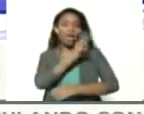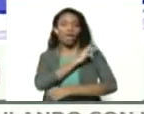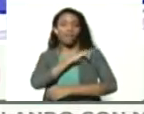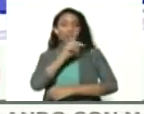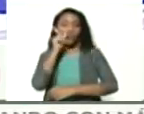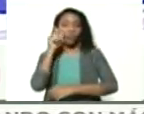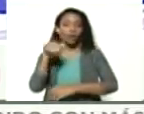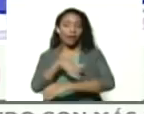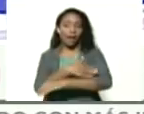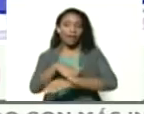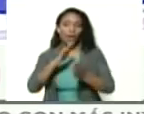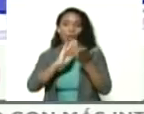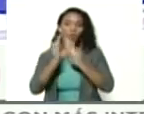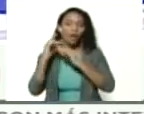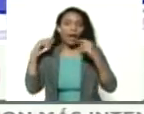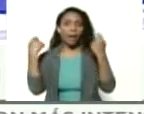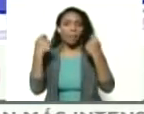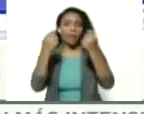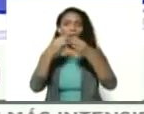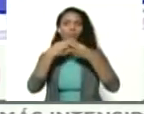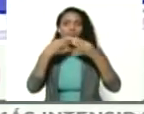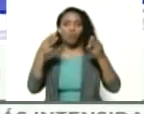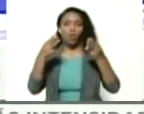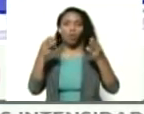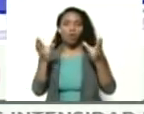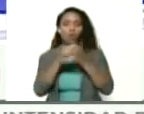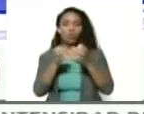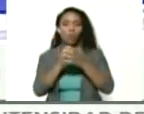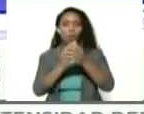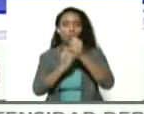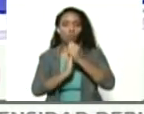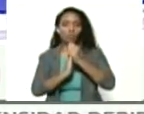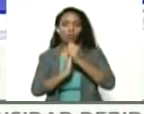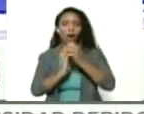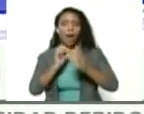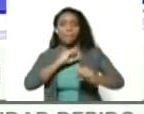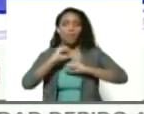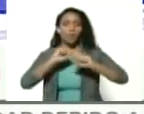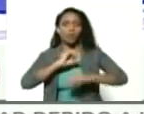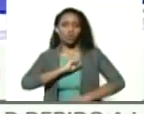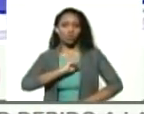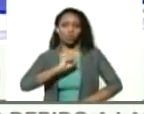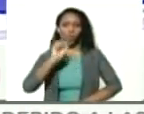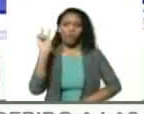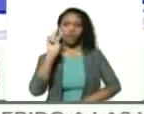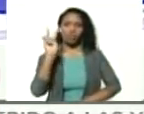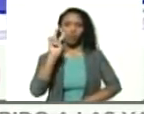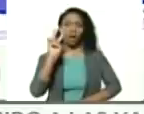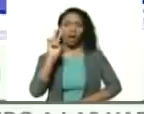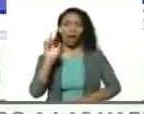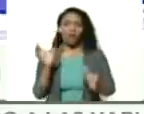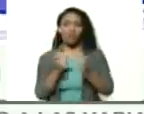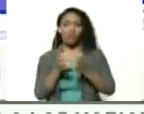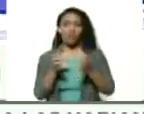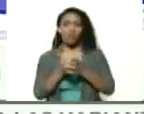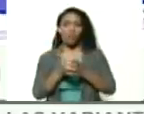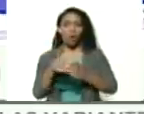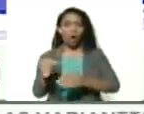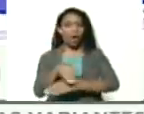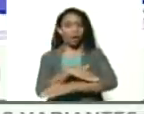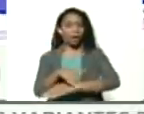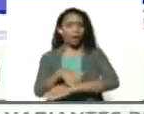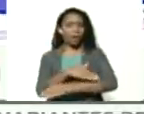de calle y comunidad, la campaña pública de las brigadas, el movimiento Somos Venezuela, las brigadas en las